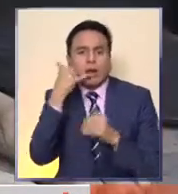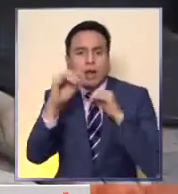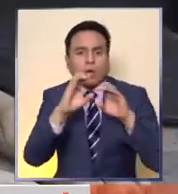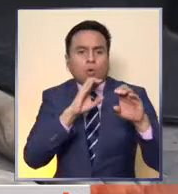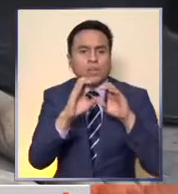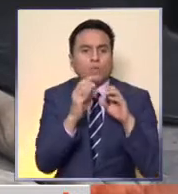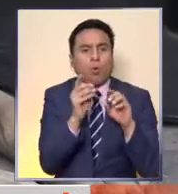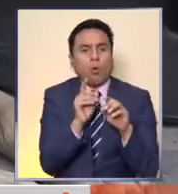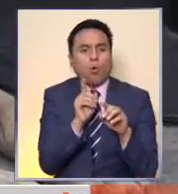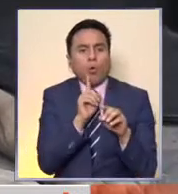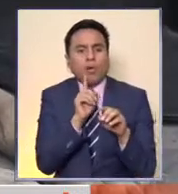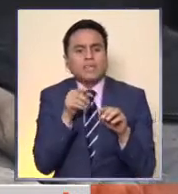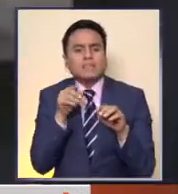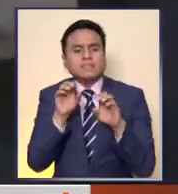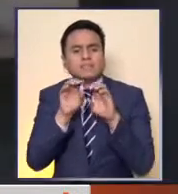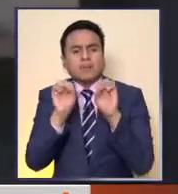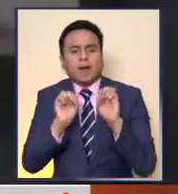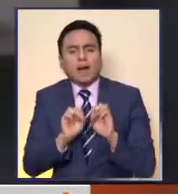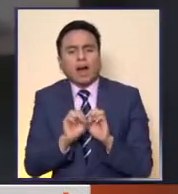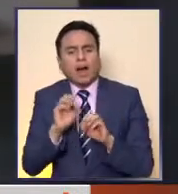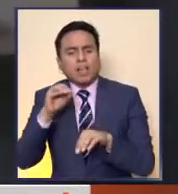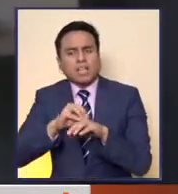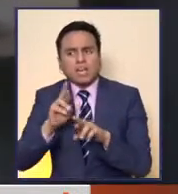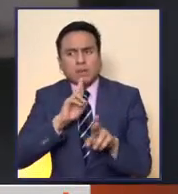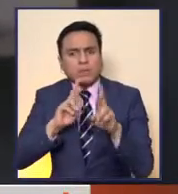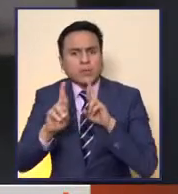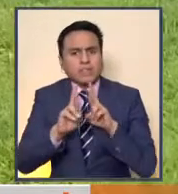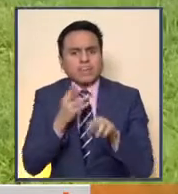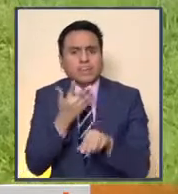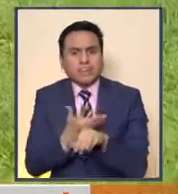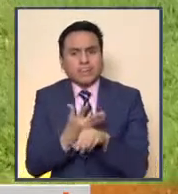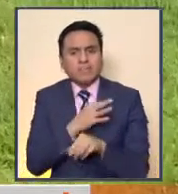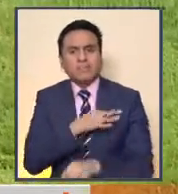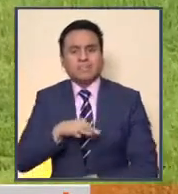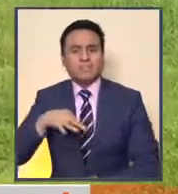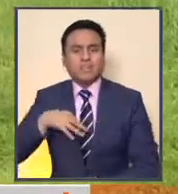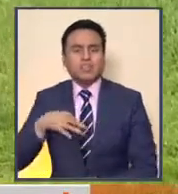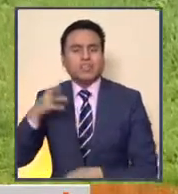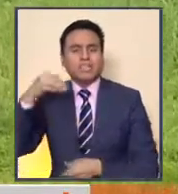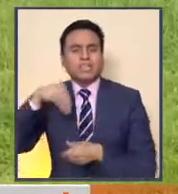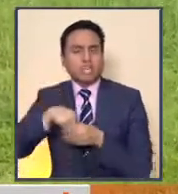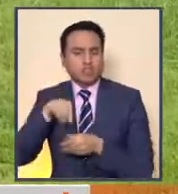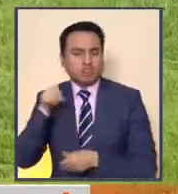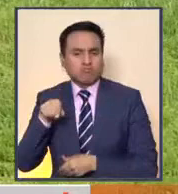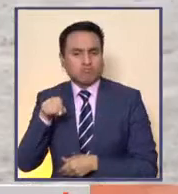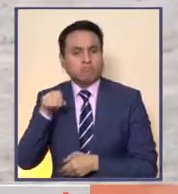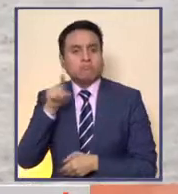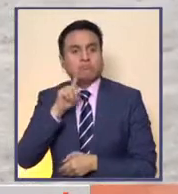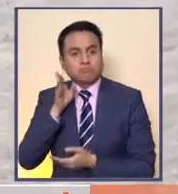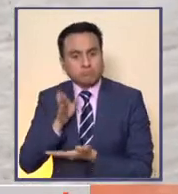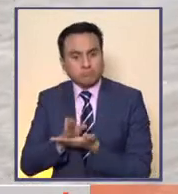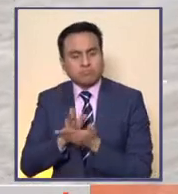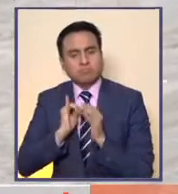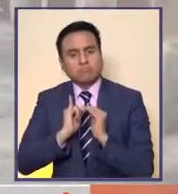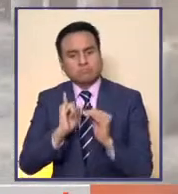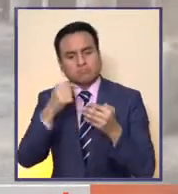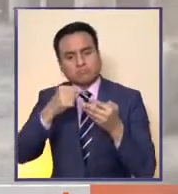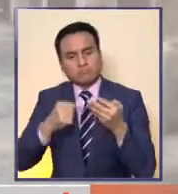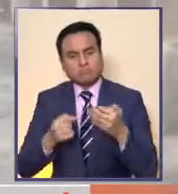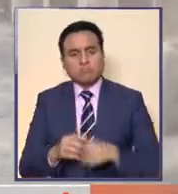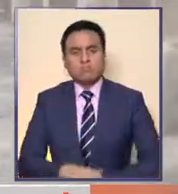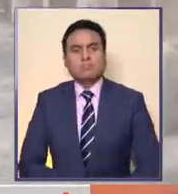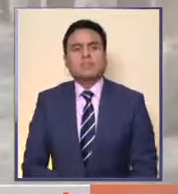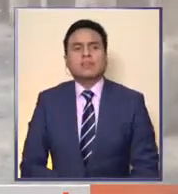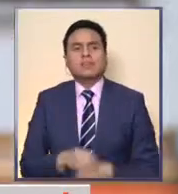acceder a un sistema de alerta y respuesta que dispondrá el Ministerio del Interior, donde se deberá dar cuenta de los hechos. Al cabo